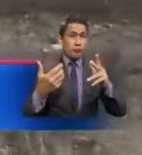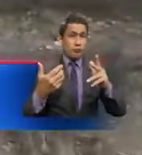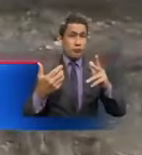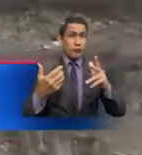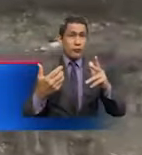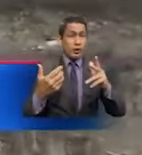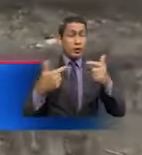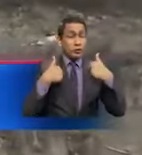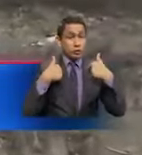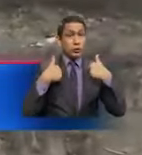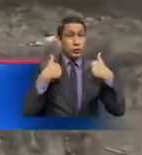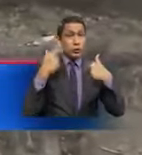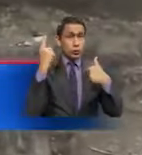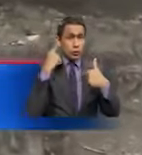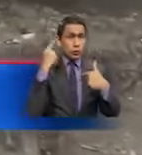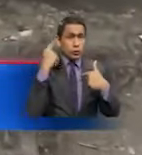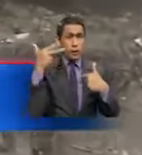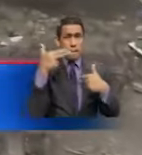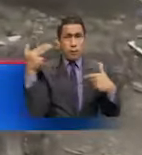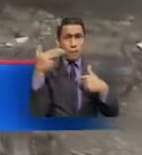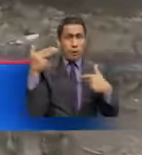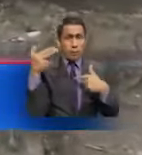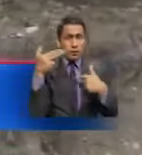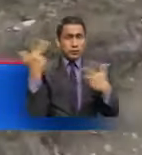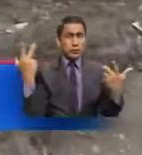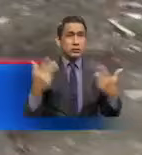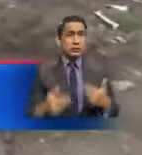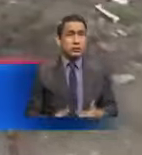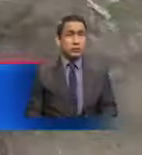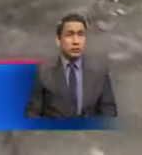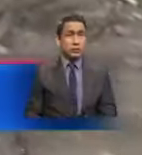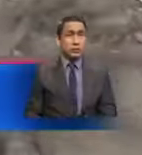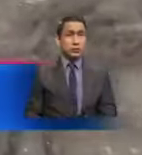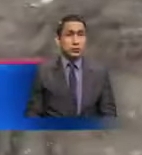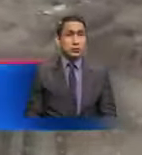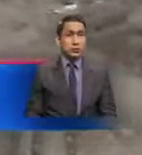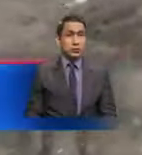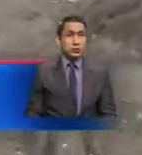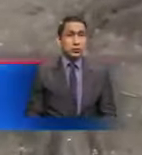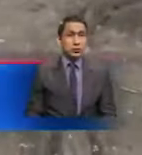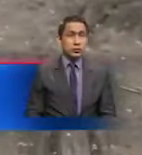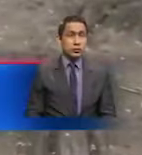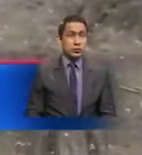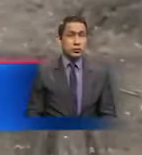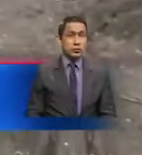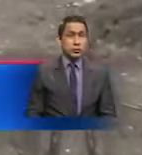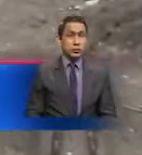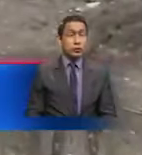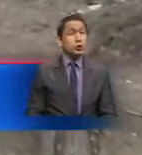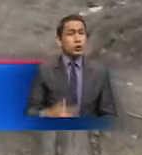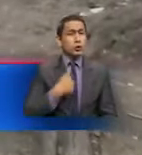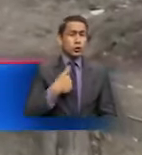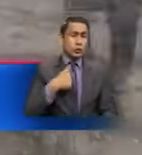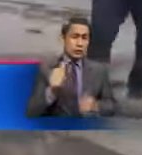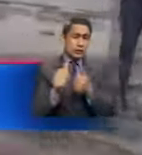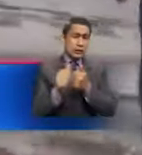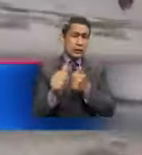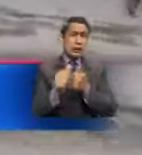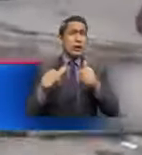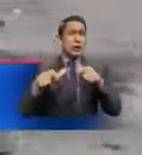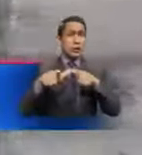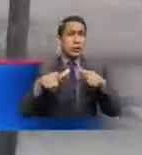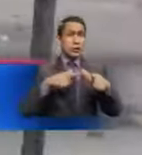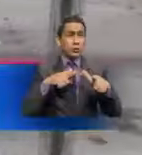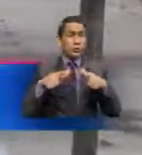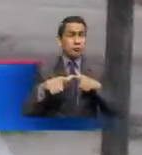cuando veo que blum, blum, blum, yo hago el muerto y lo veo que lo cogen y bla, bla, bla, bla, bla. Como ustedes ven, dice